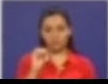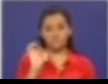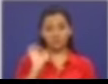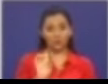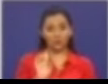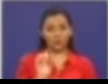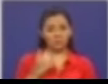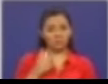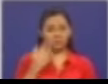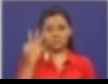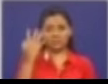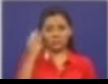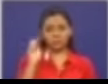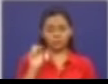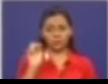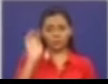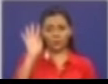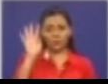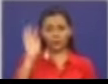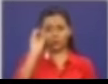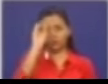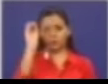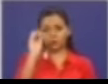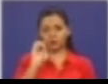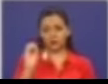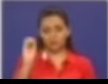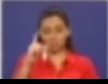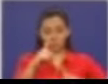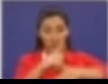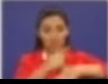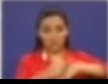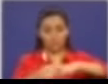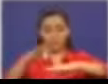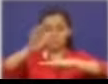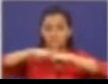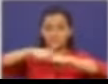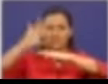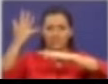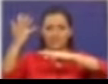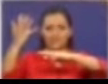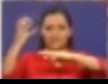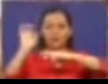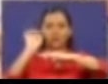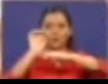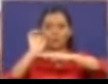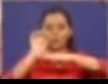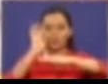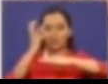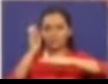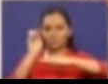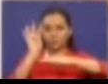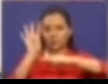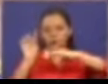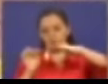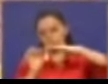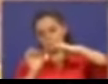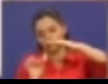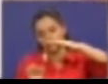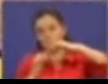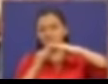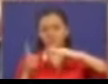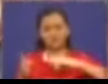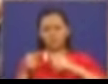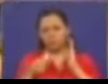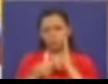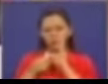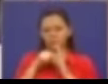tiene 14.4% y América Latina en promedio tiene 15%. Es mentira que en Ecuador se cobran demasiados